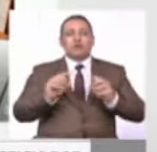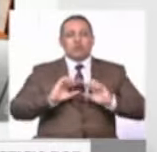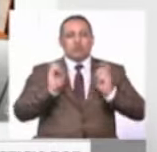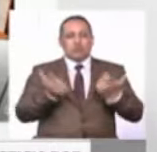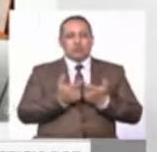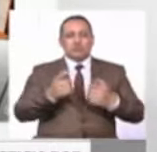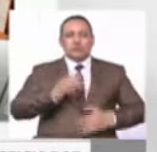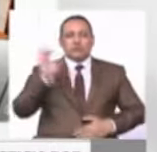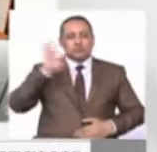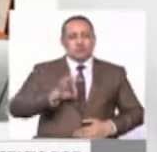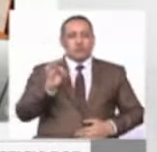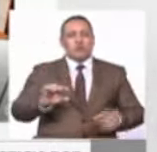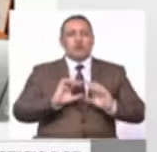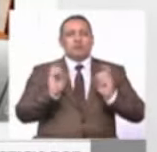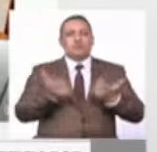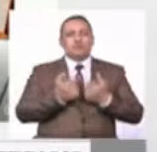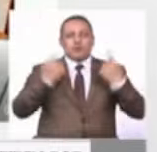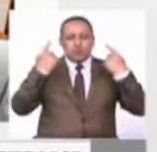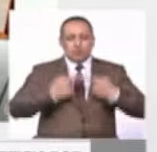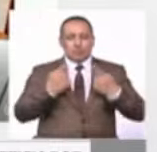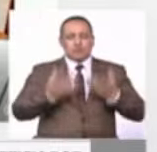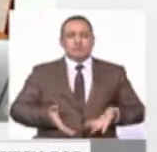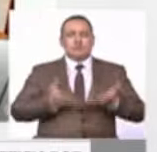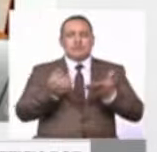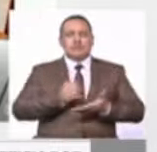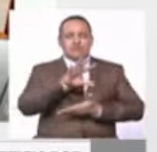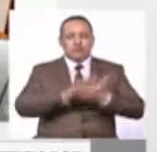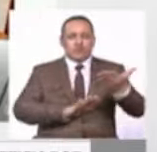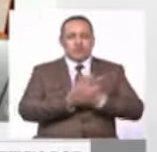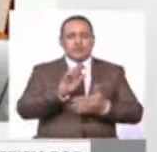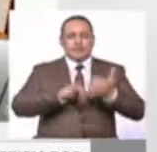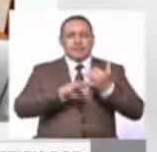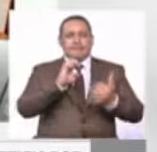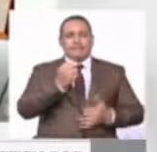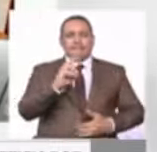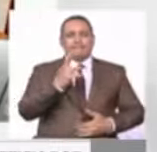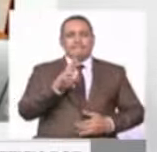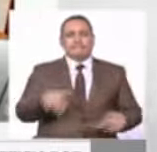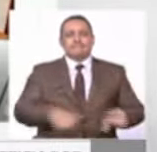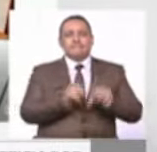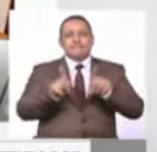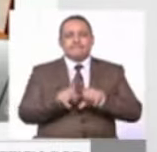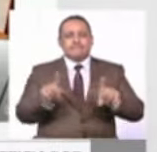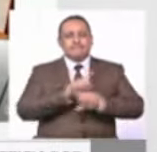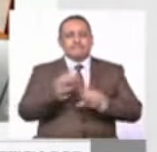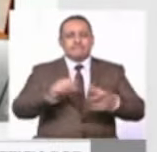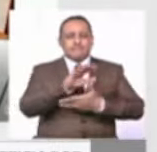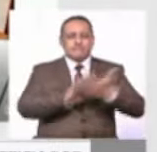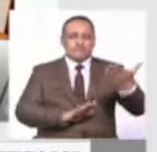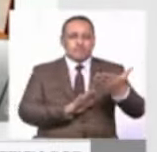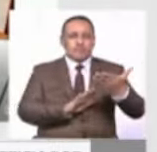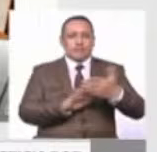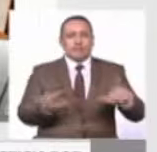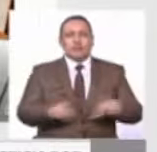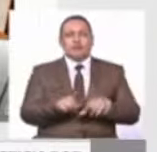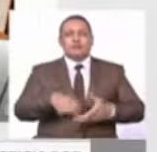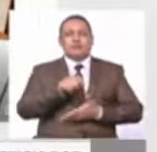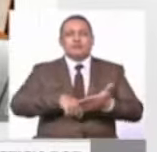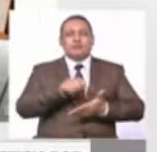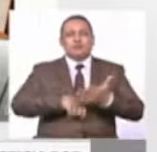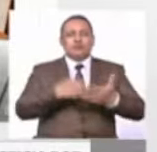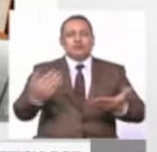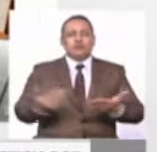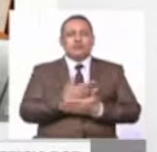jamás la comisión jamás acordó pedir informe a servir de pronto apó un nuevo informe de servir firmado por la